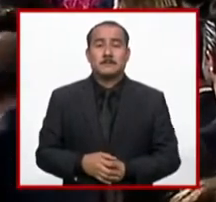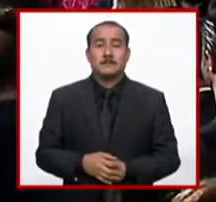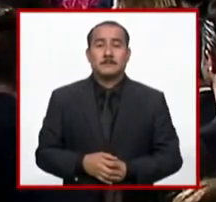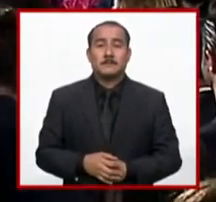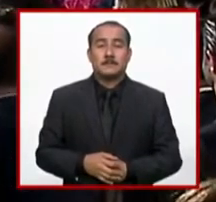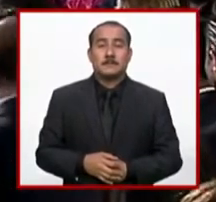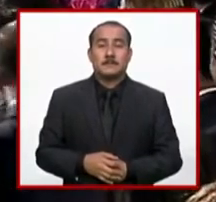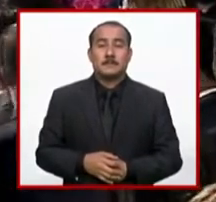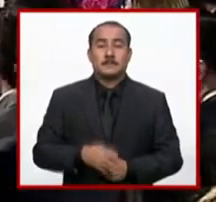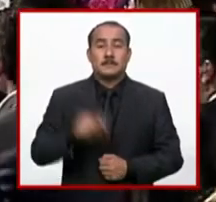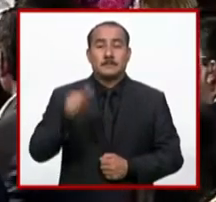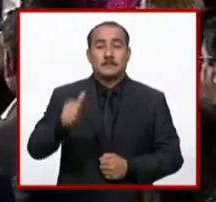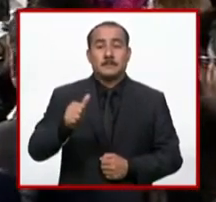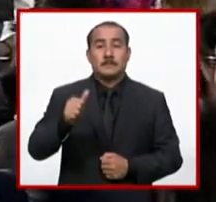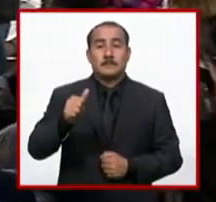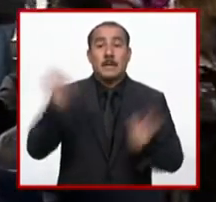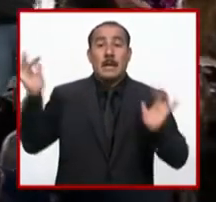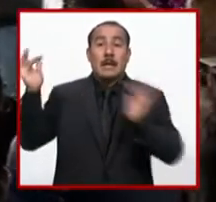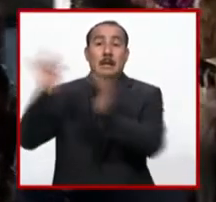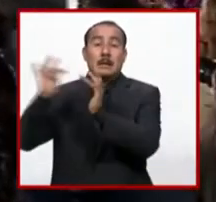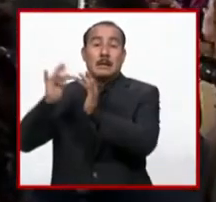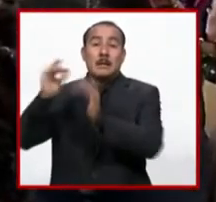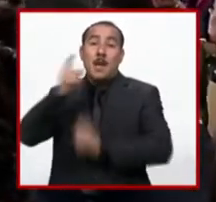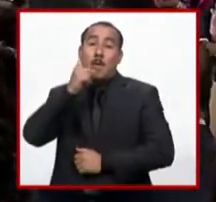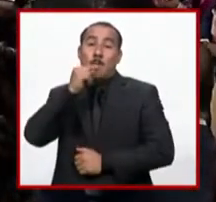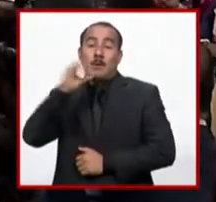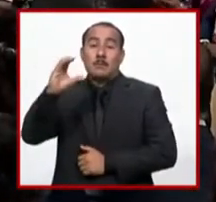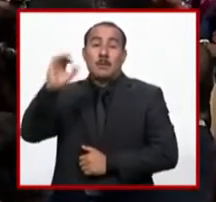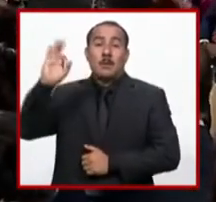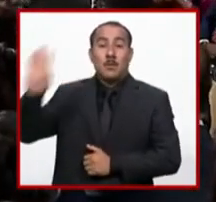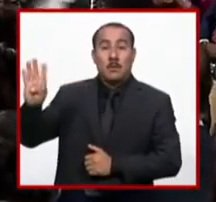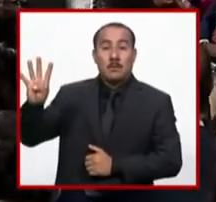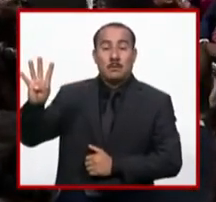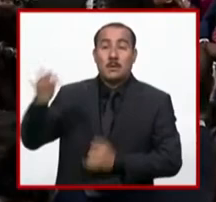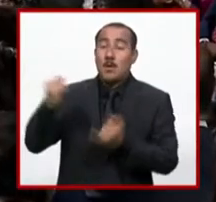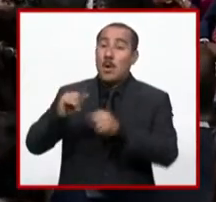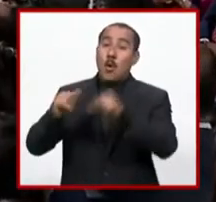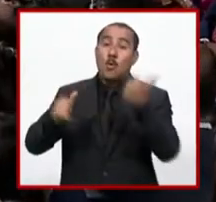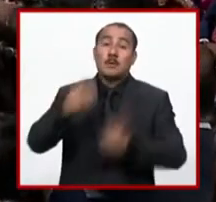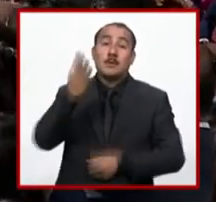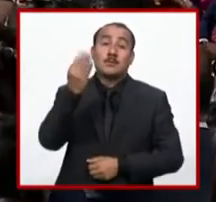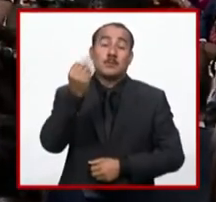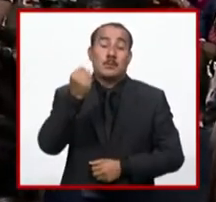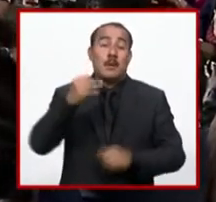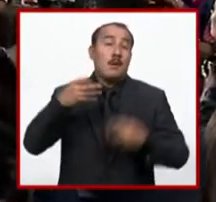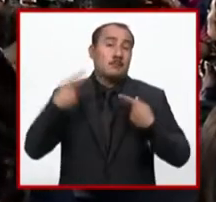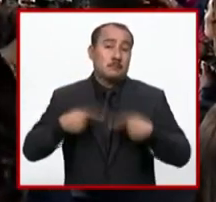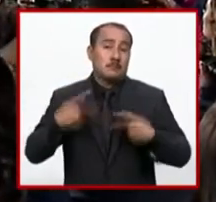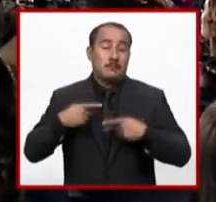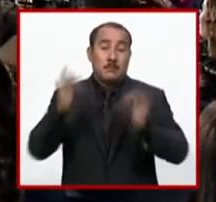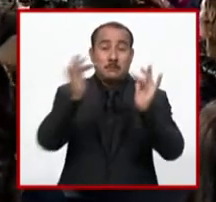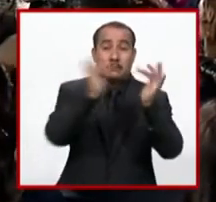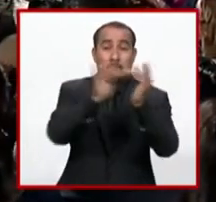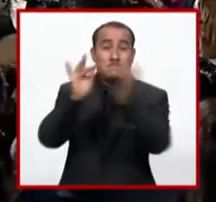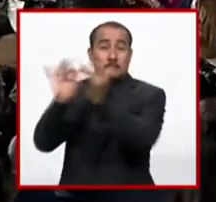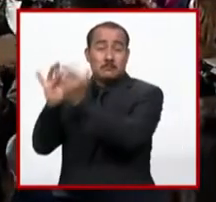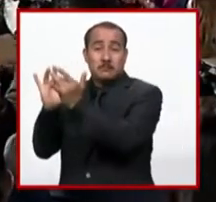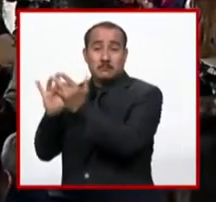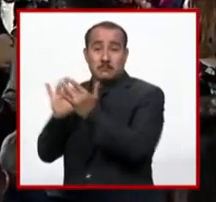se conecta al C4 de Oaxaca y a 9 personas más que la